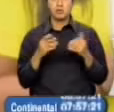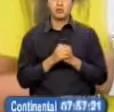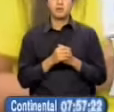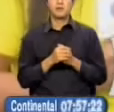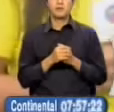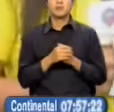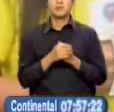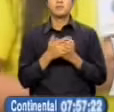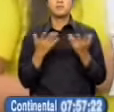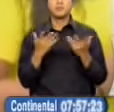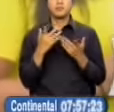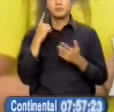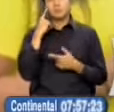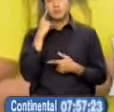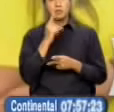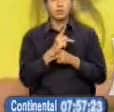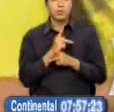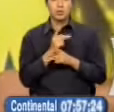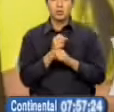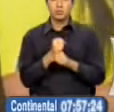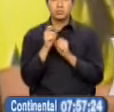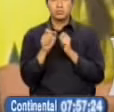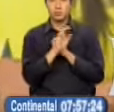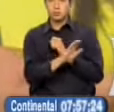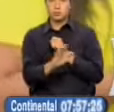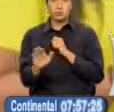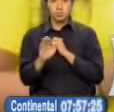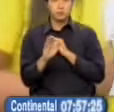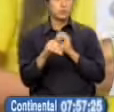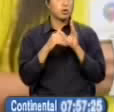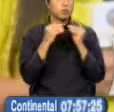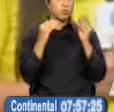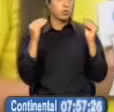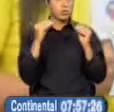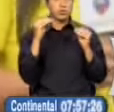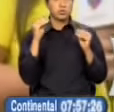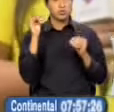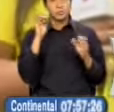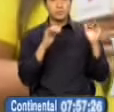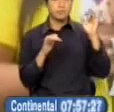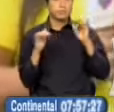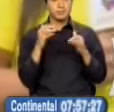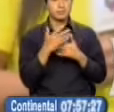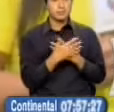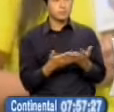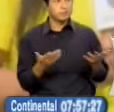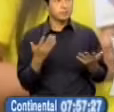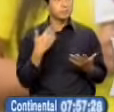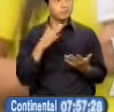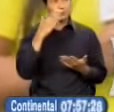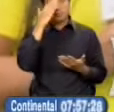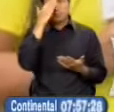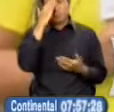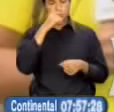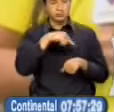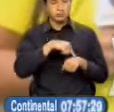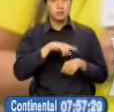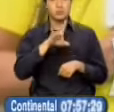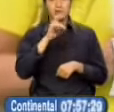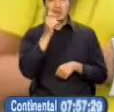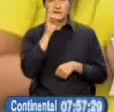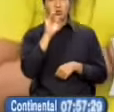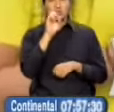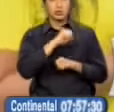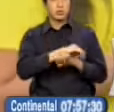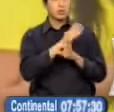tema regular en cuanto a salvaguardar la seguridad del aficionado va a haber gran cantidad de gente es cierto que ahora estamos de las casi las 8 de la mañana